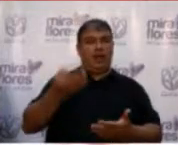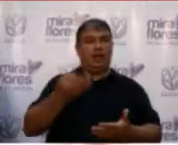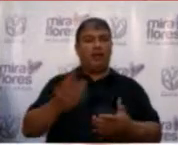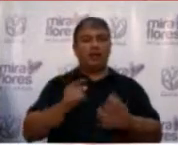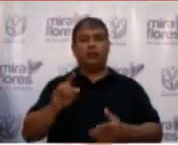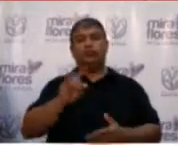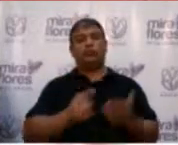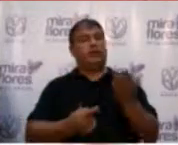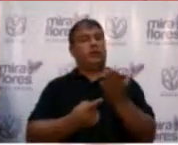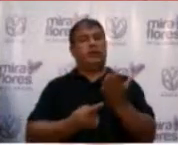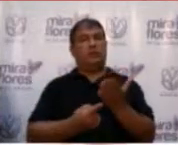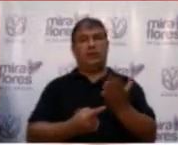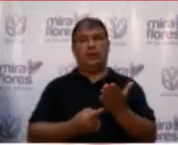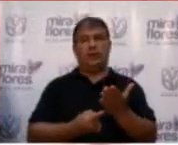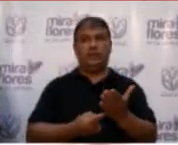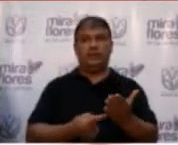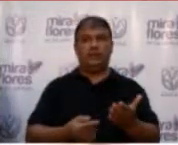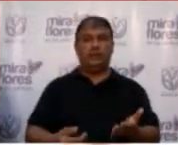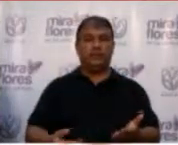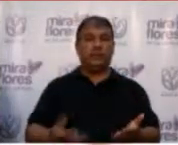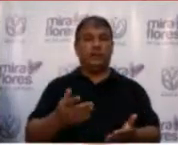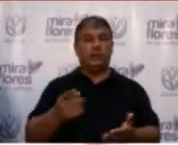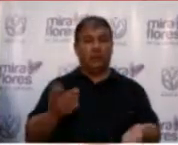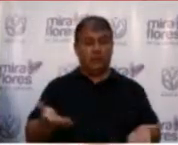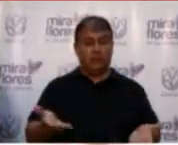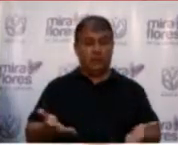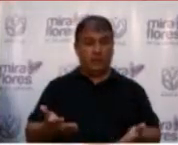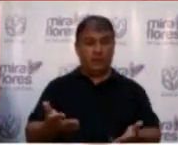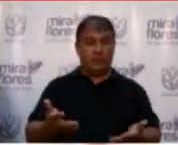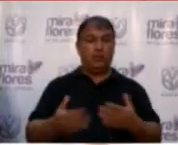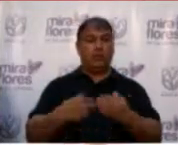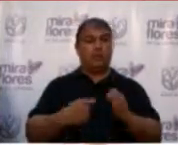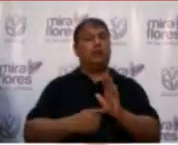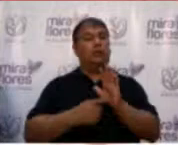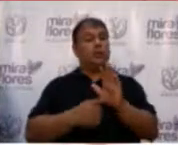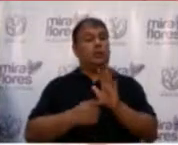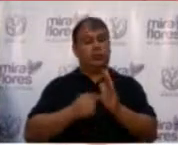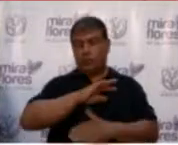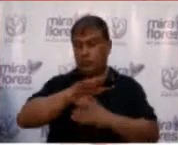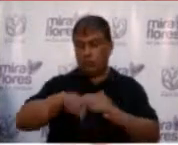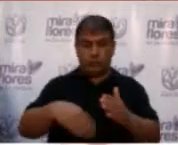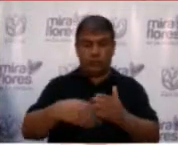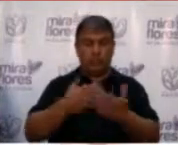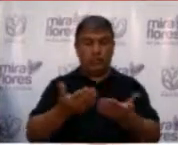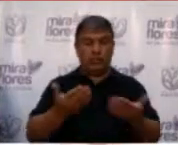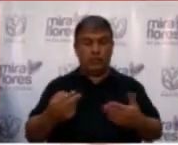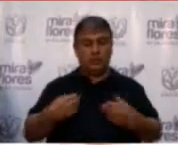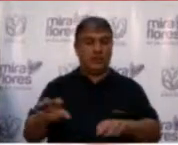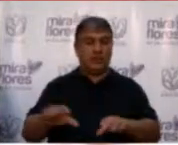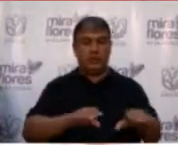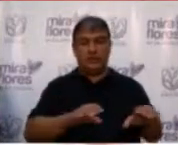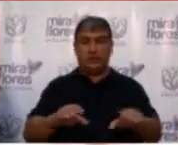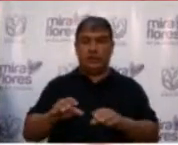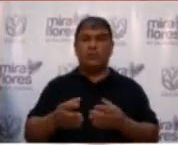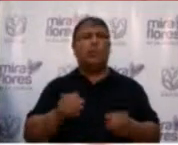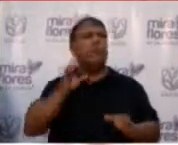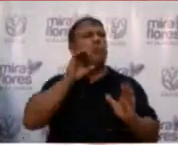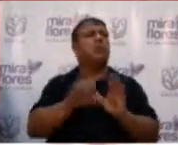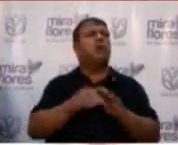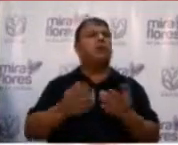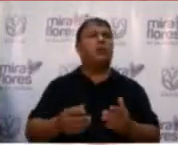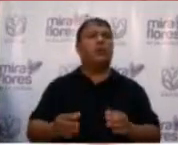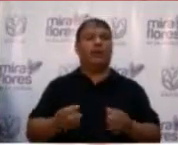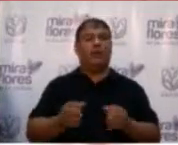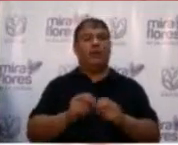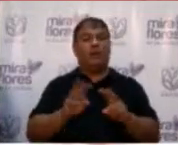como es el uso de la tecnología. De hecho, hemos expresado todas las cosas que realizamos, como por ejemplo